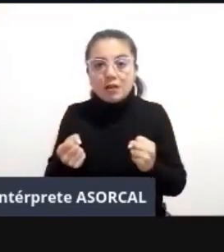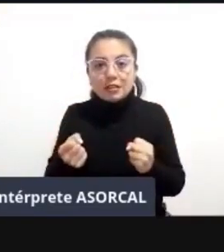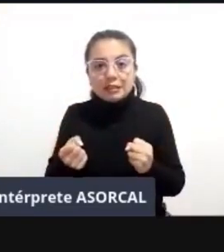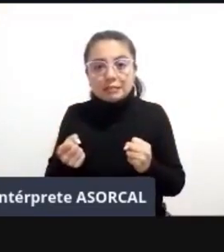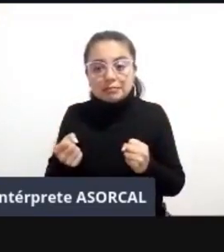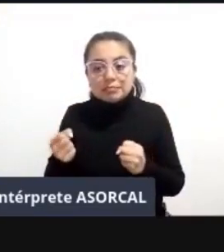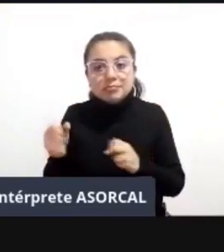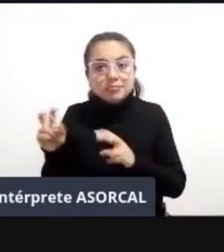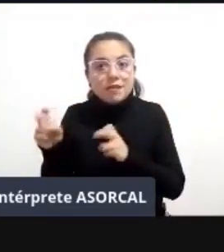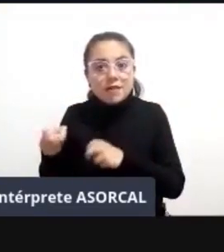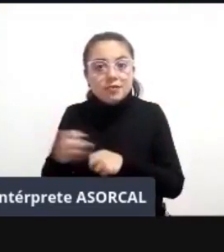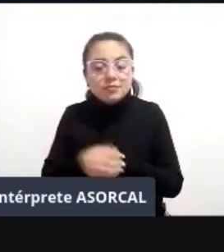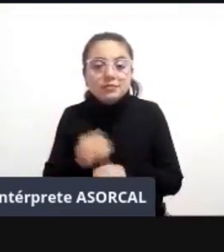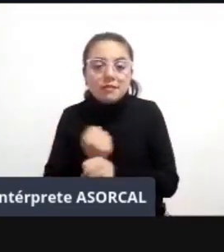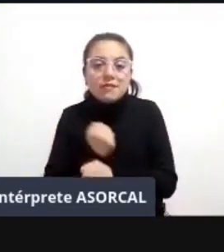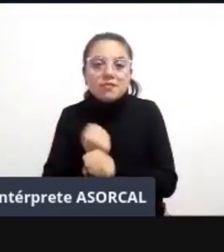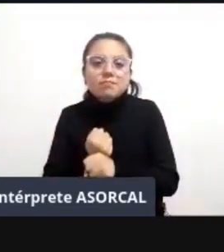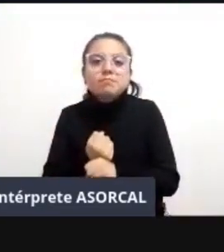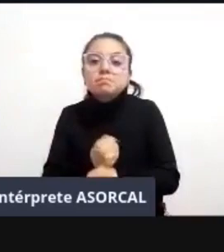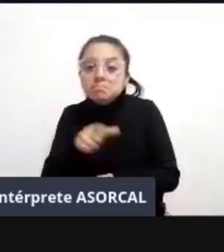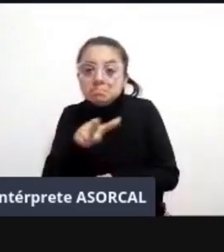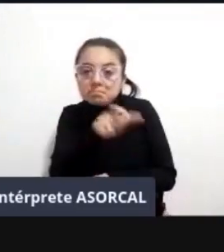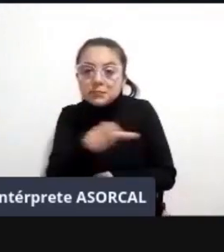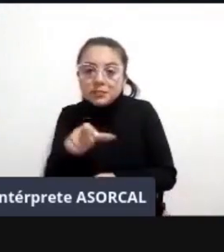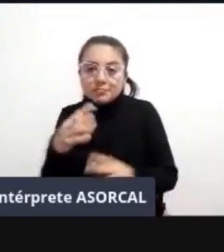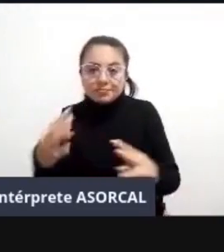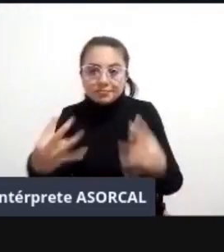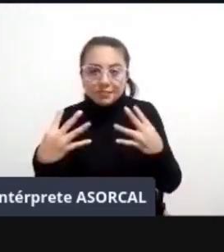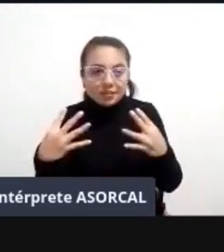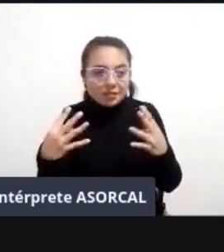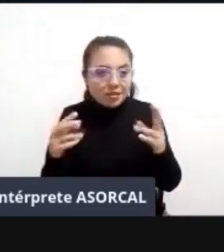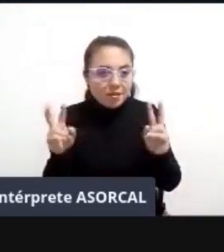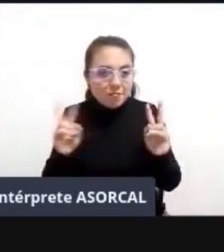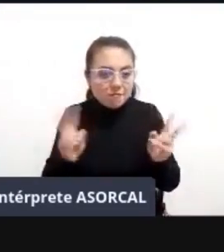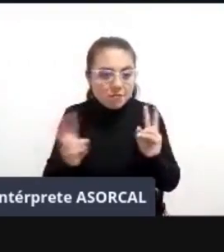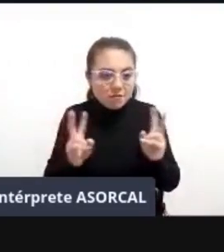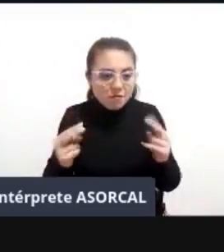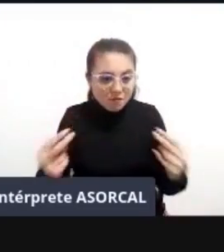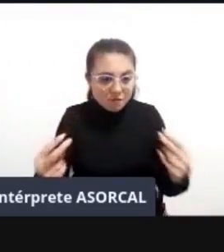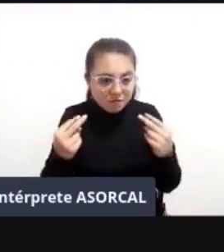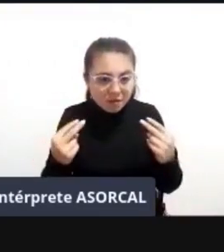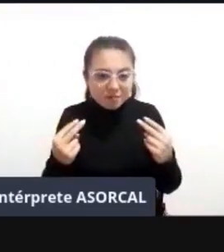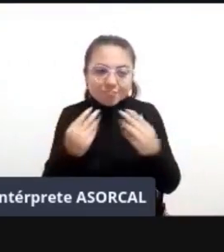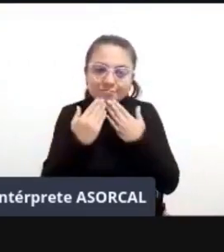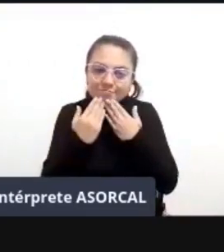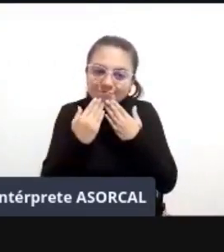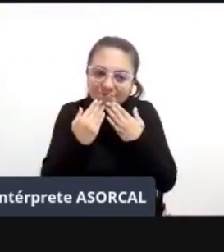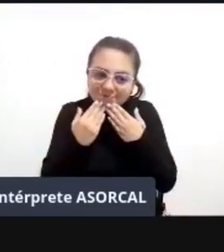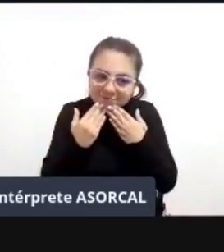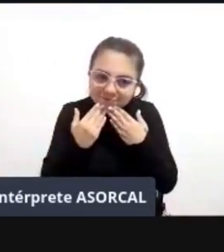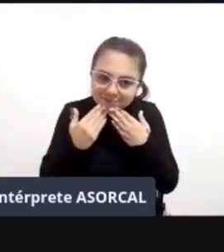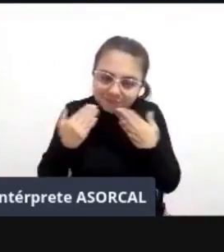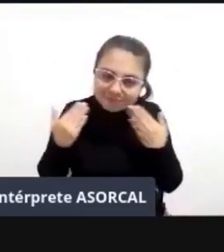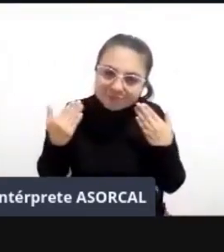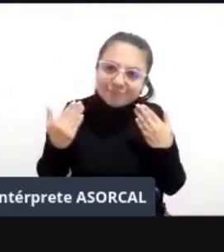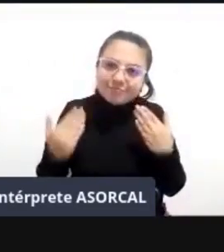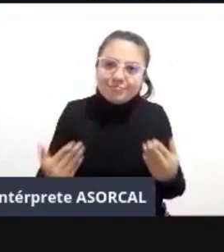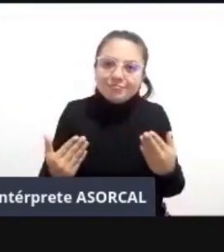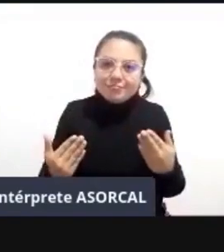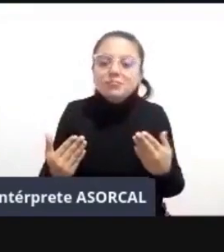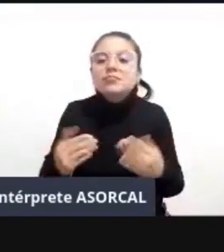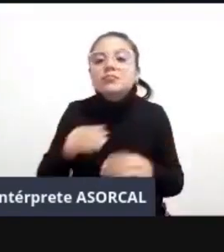todas las personas que nos siguen en este momento, que nos siguieron hoy, muchísimas gracias. Los invitamos para mañana y para